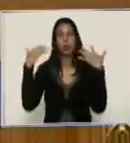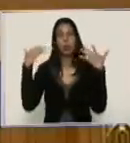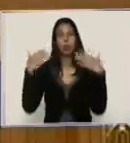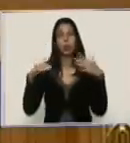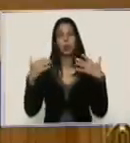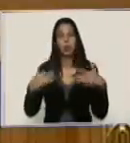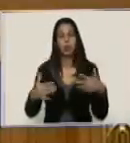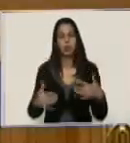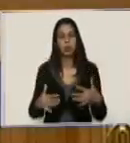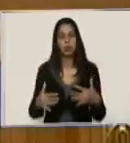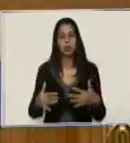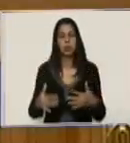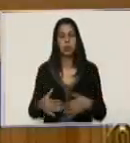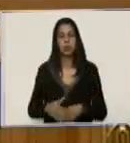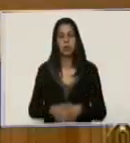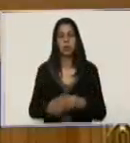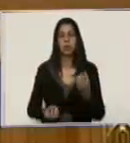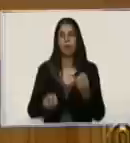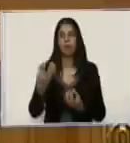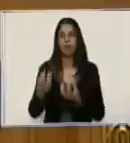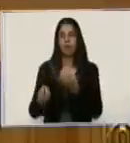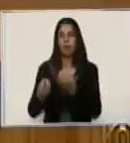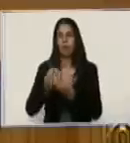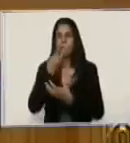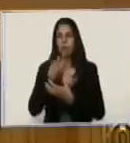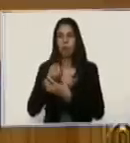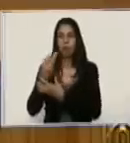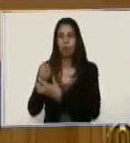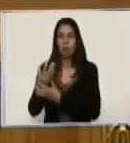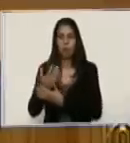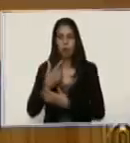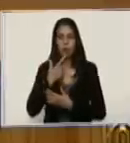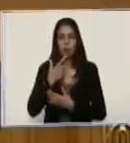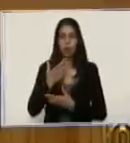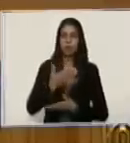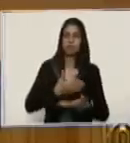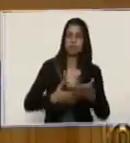del desfile de flores que se echaron entre estos tres personajes, entre